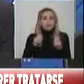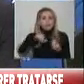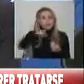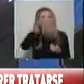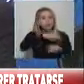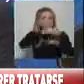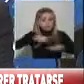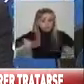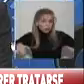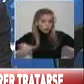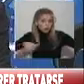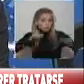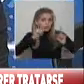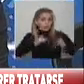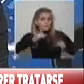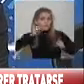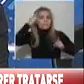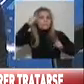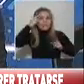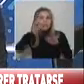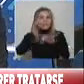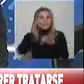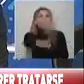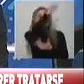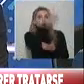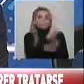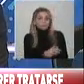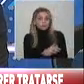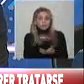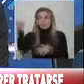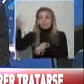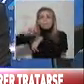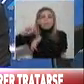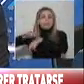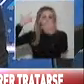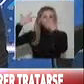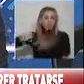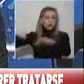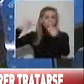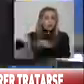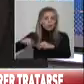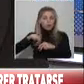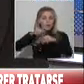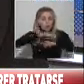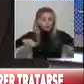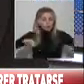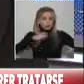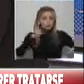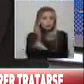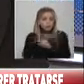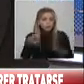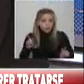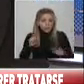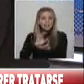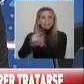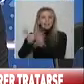actúe la justicia porque el día de mañana se puede morir cualquiera de sus totalmente, otros seis hijos. Parece, digo, no más allá de la discusión religiosa, que es muy rica,